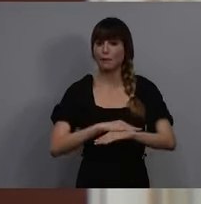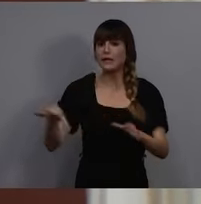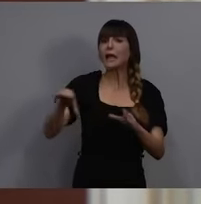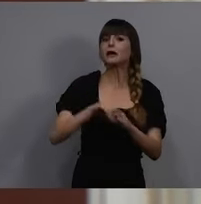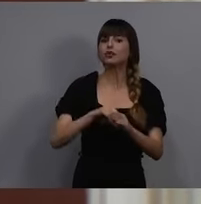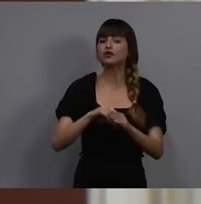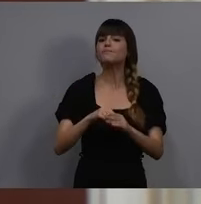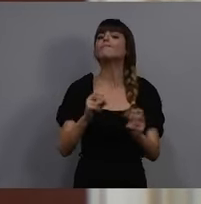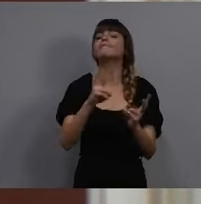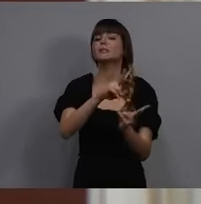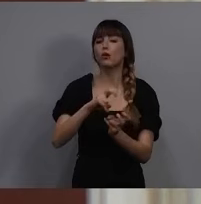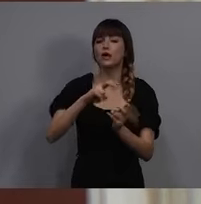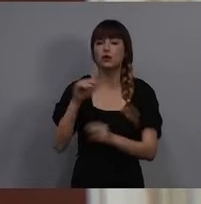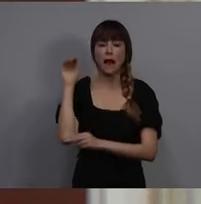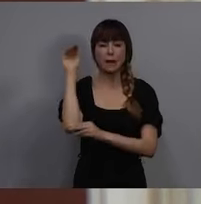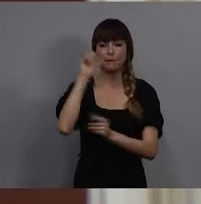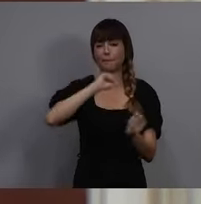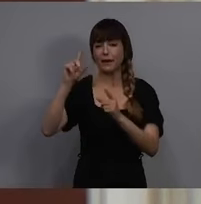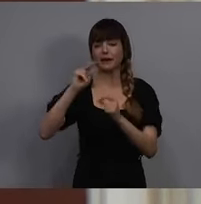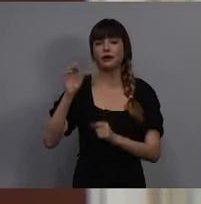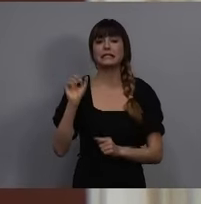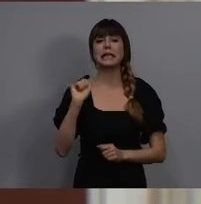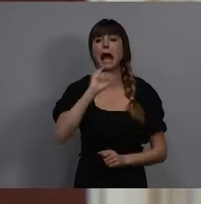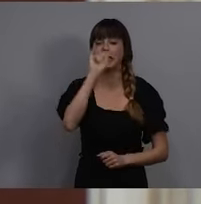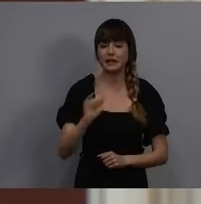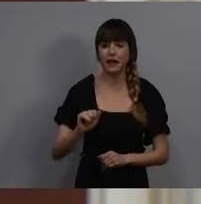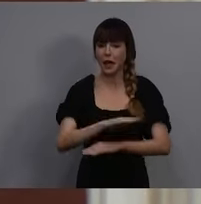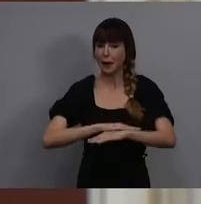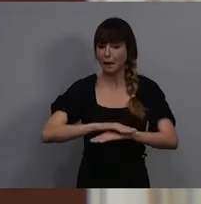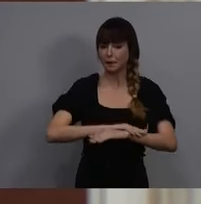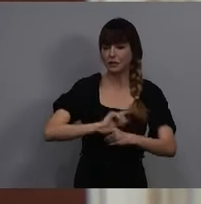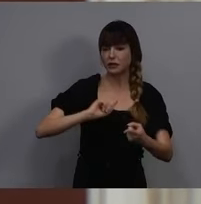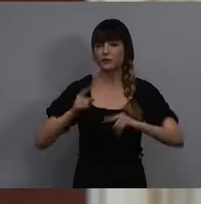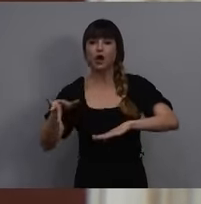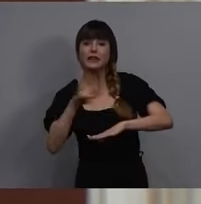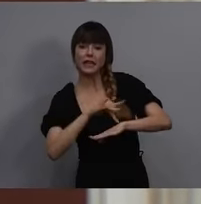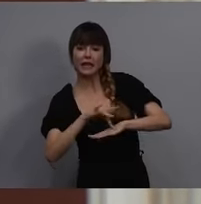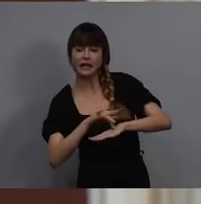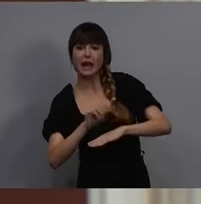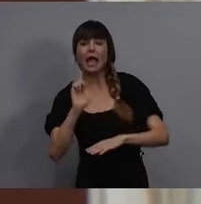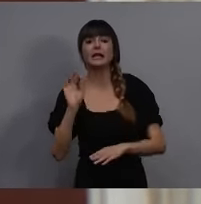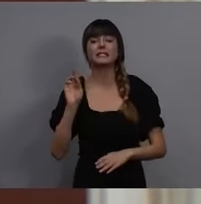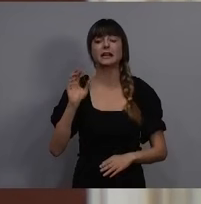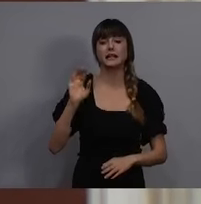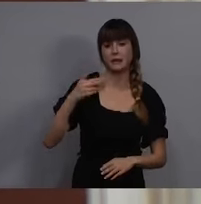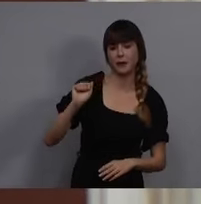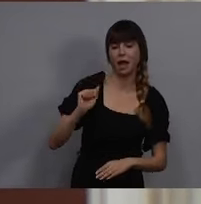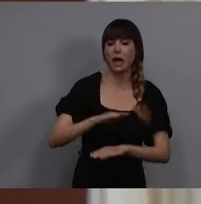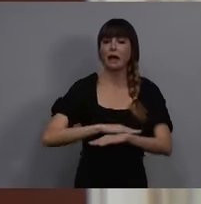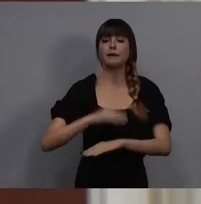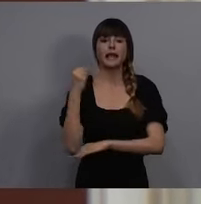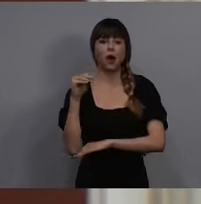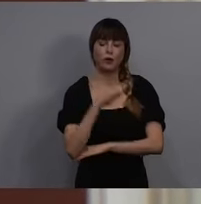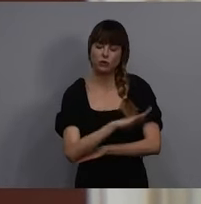seguridad social y inmigraciones elma saiz ministro de transformación digital José Luis escribá y ministra de juventud